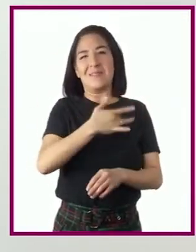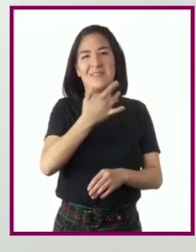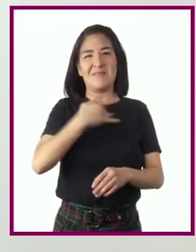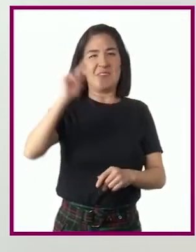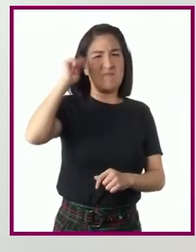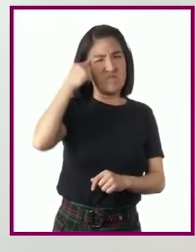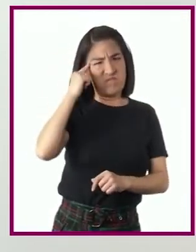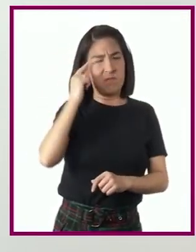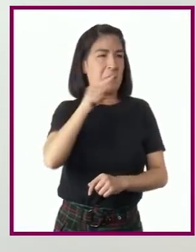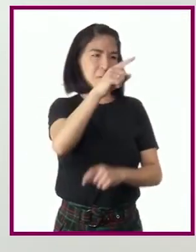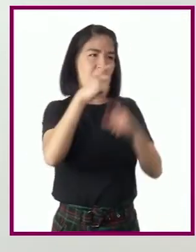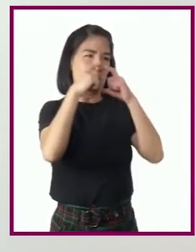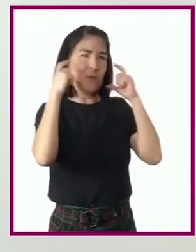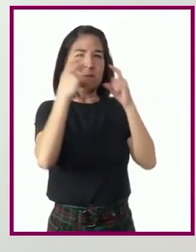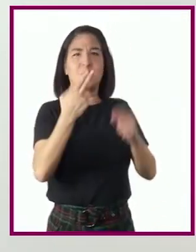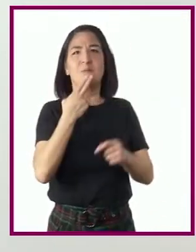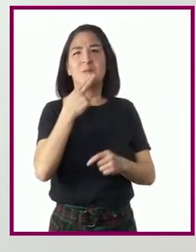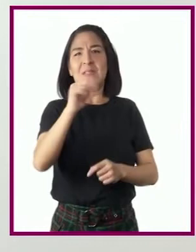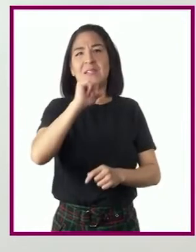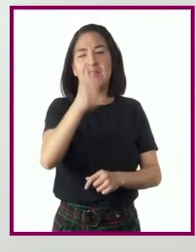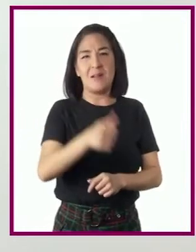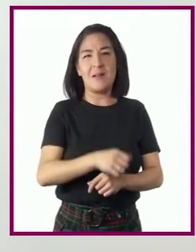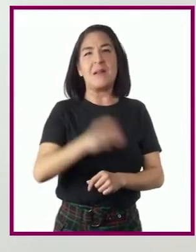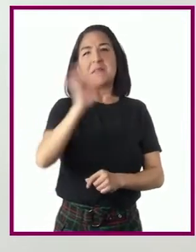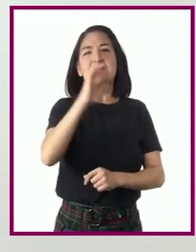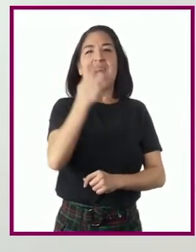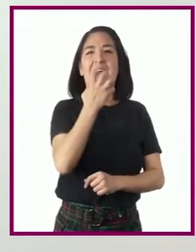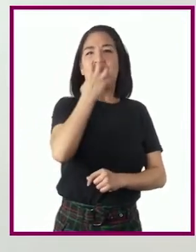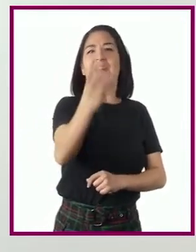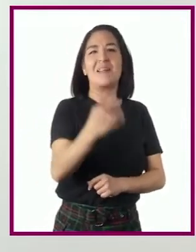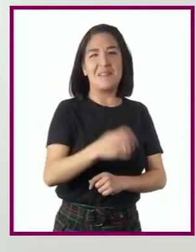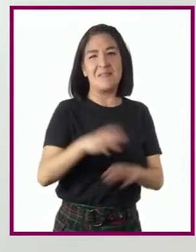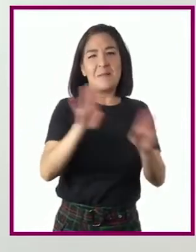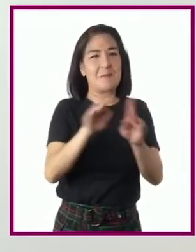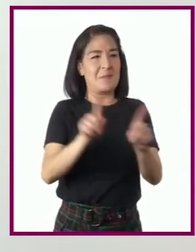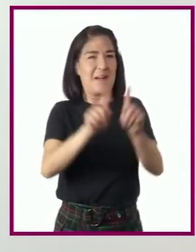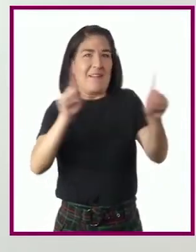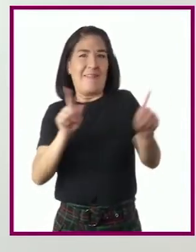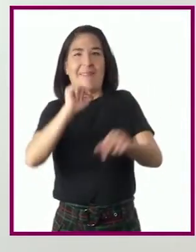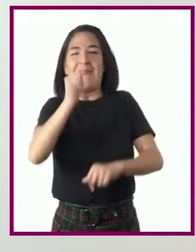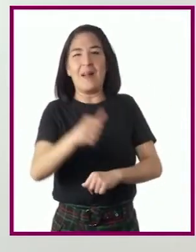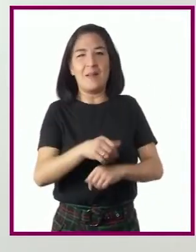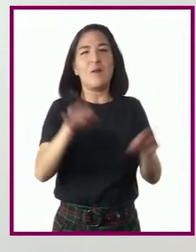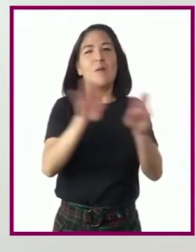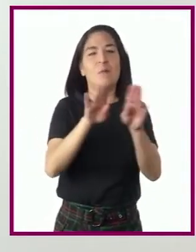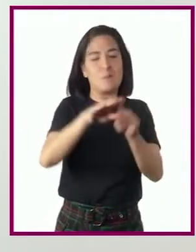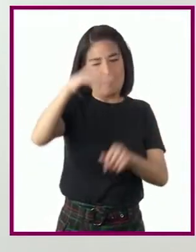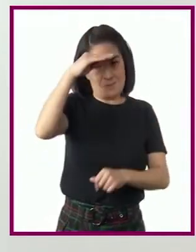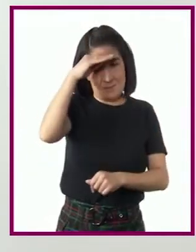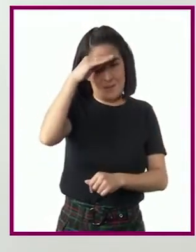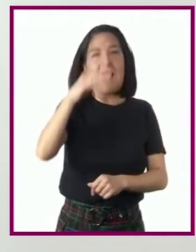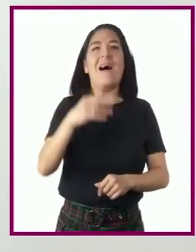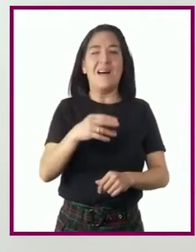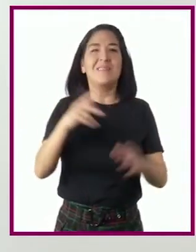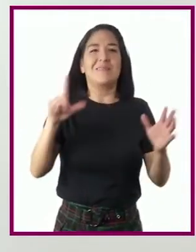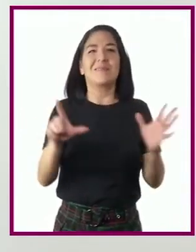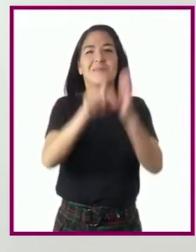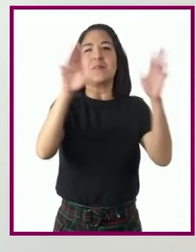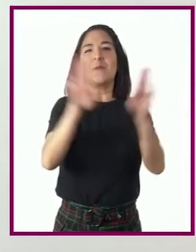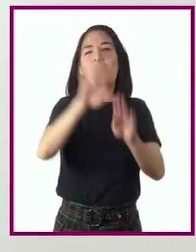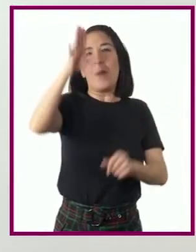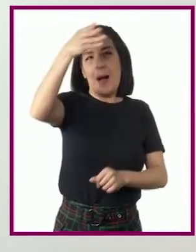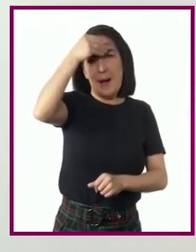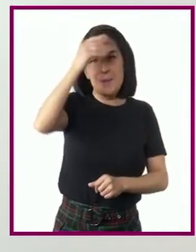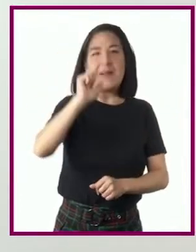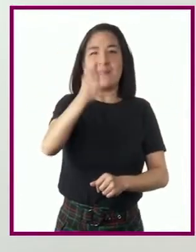sin cubrebocas o por el grito al no guardar distancia los llevó a reflexionar y aprender algo tan importante como